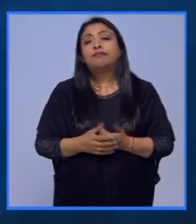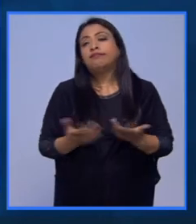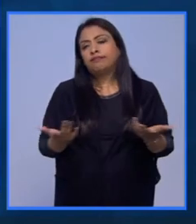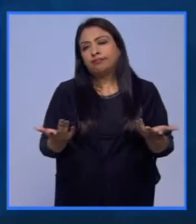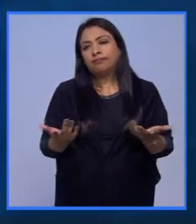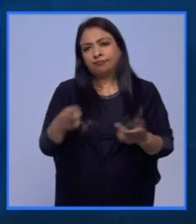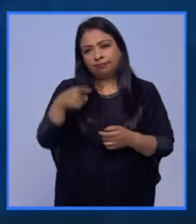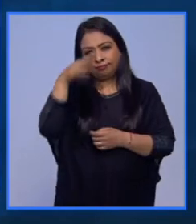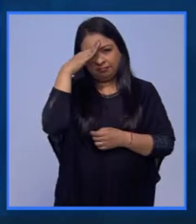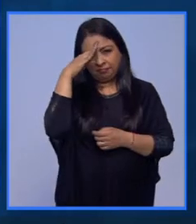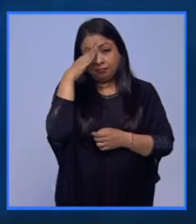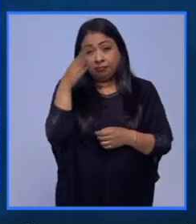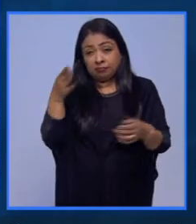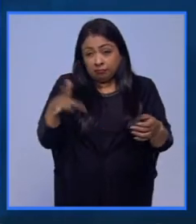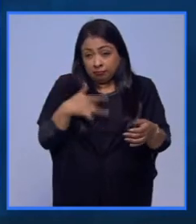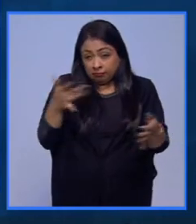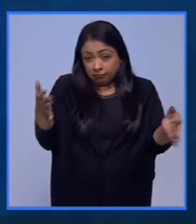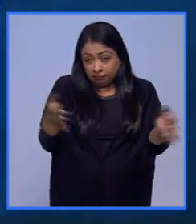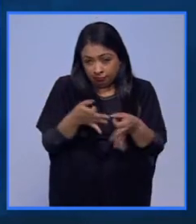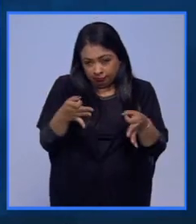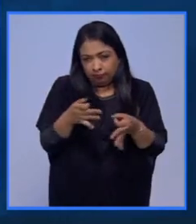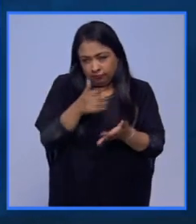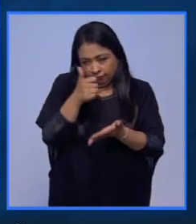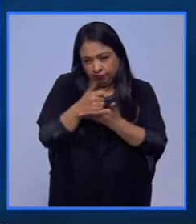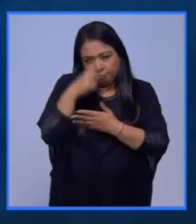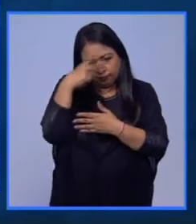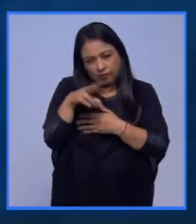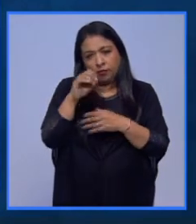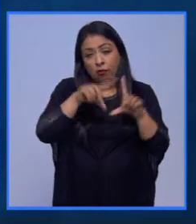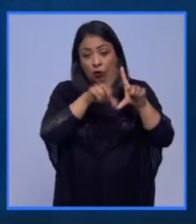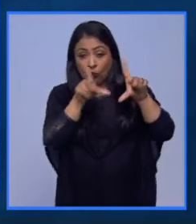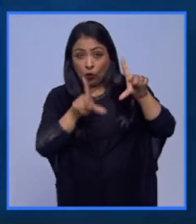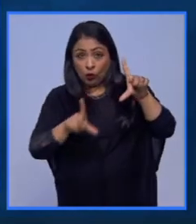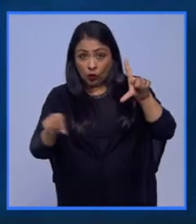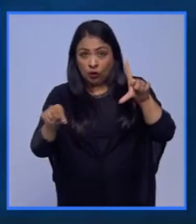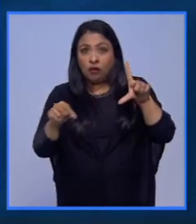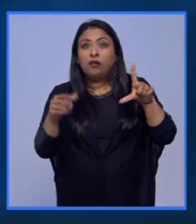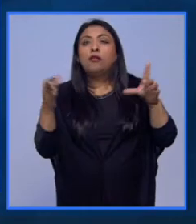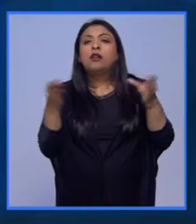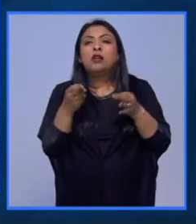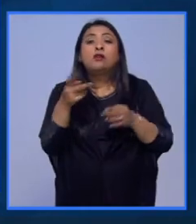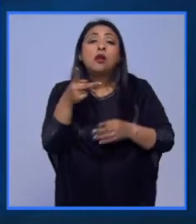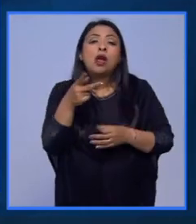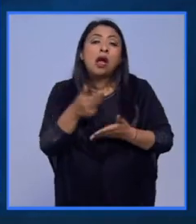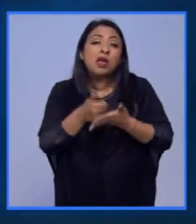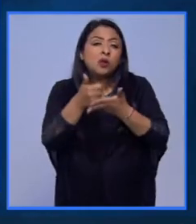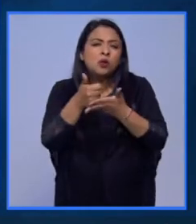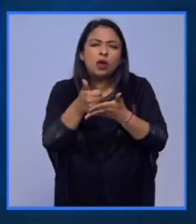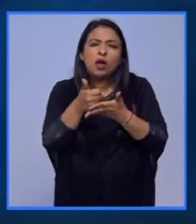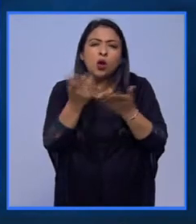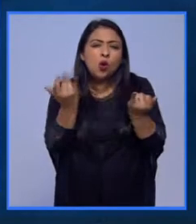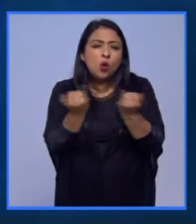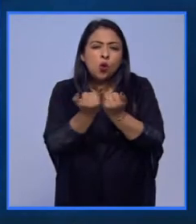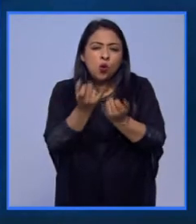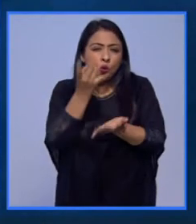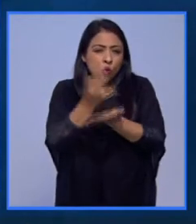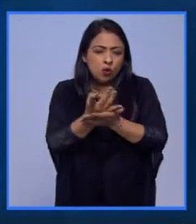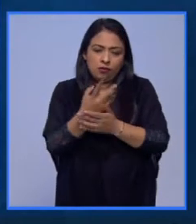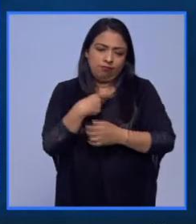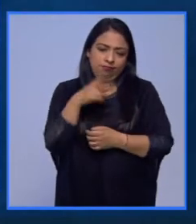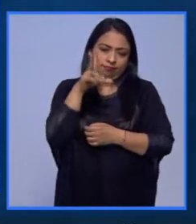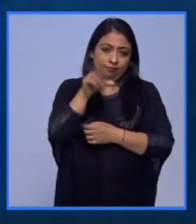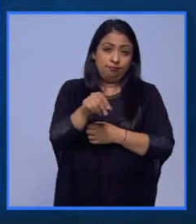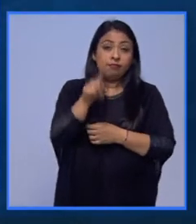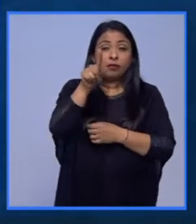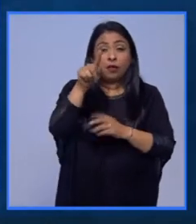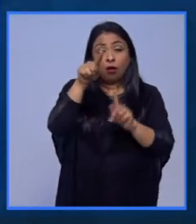Bueno, si les parece que está haciendo frío, no solo en la Ciudad de México, sino en el resto del país, y si les sirve de consuelo, no somos los únicos. A